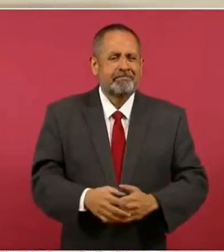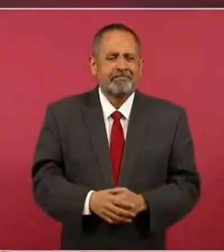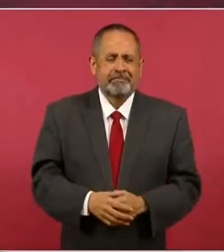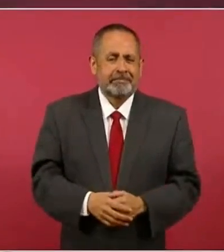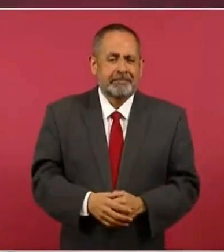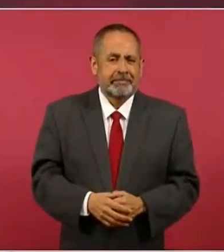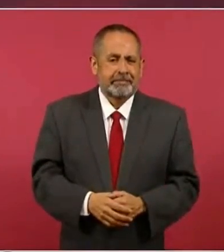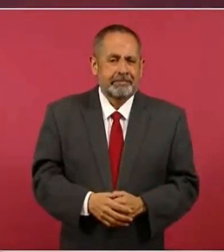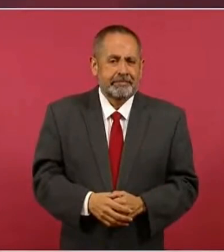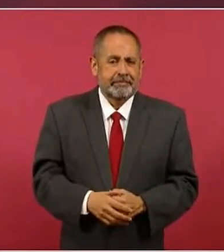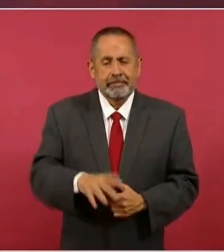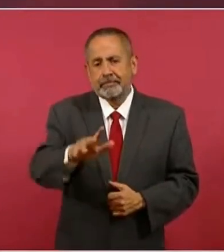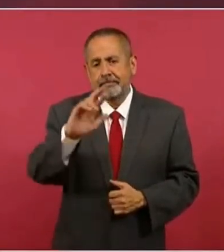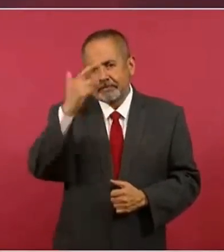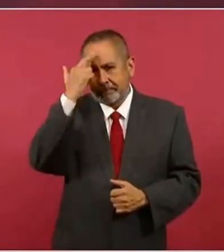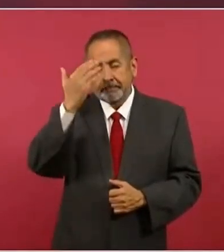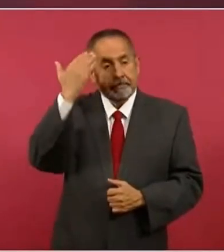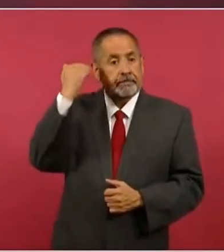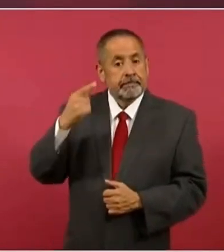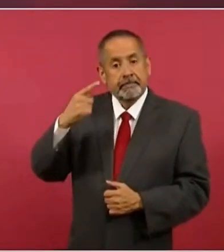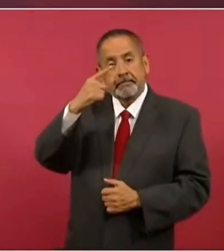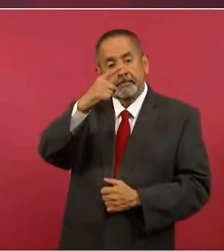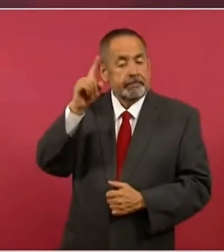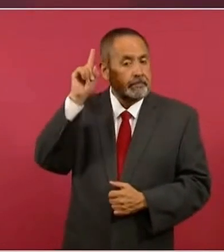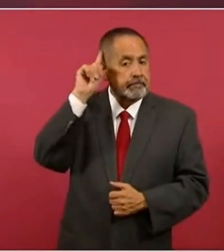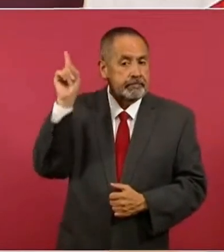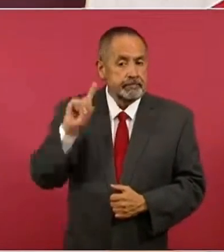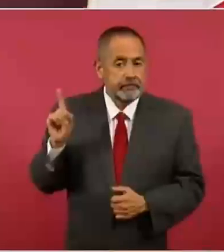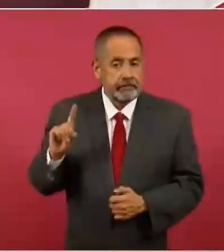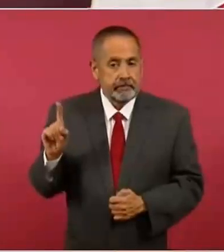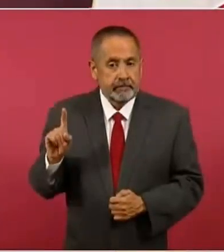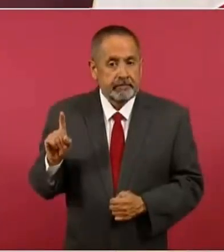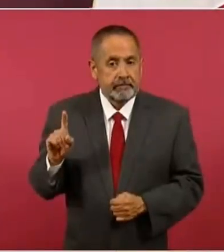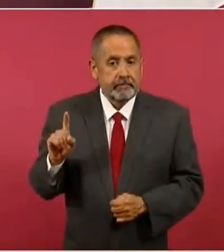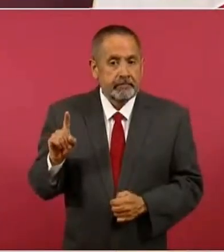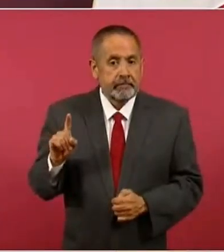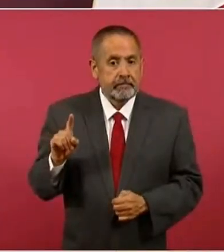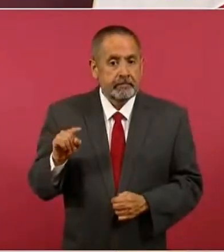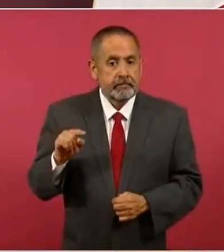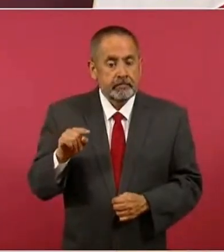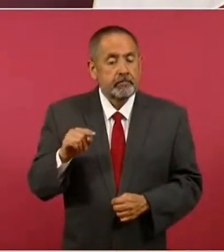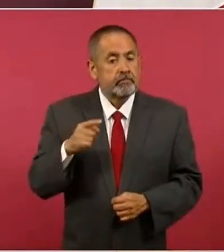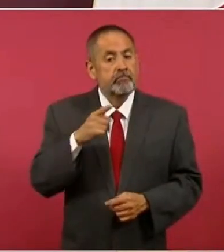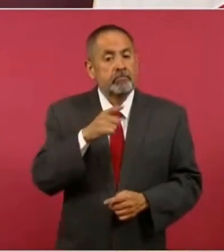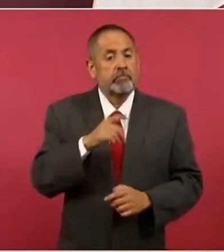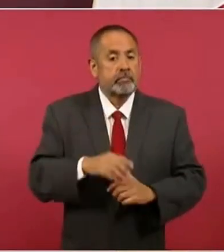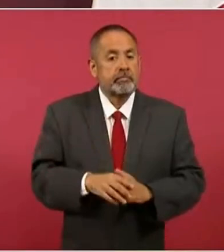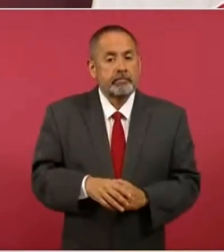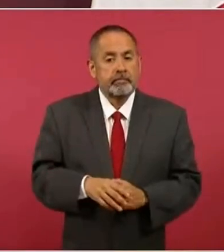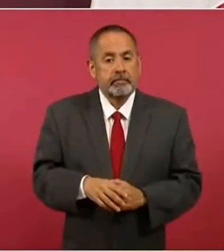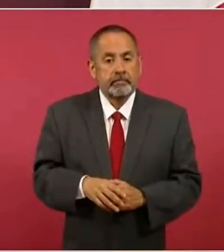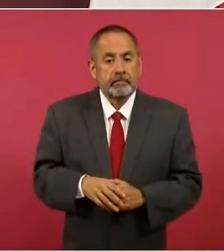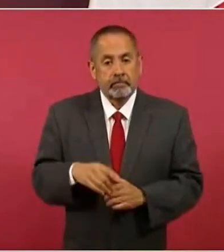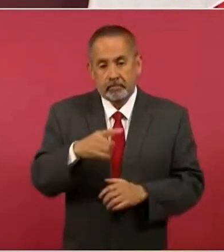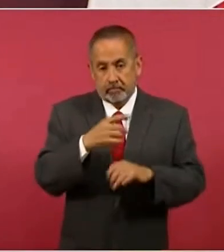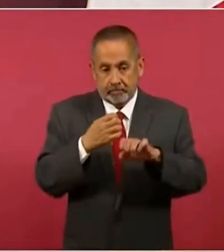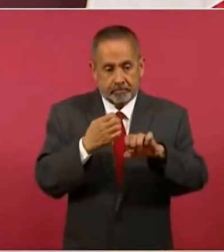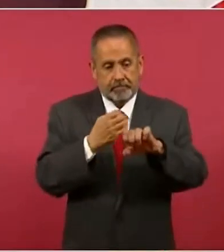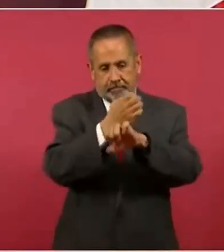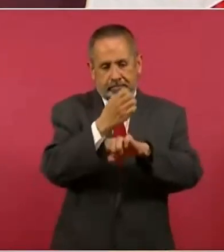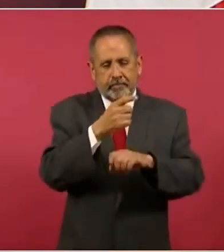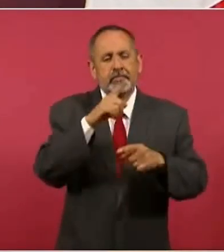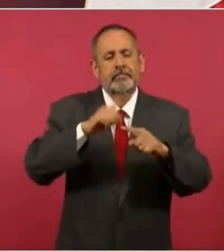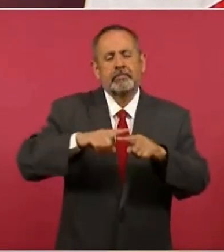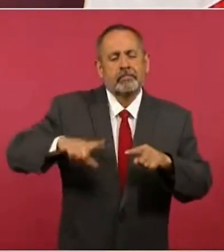me acuerdo de una elección en Zacatecas donde se llevaron de un estado que gobernaba un partido que no